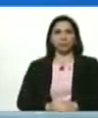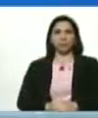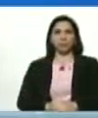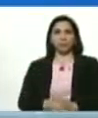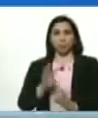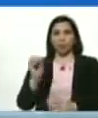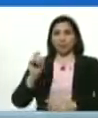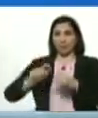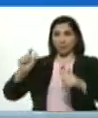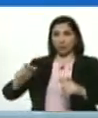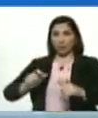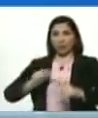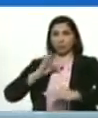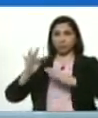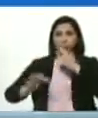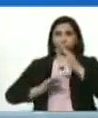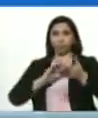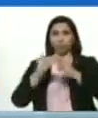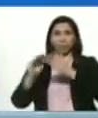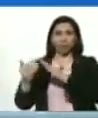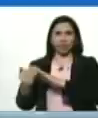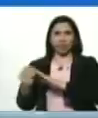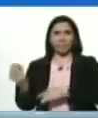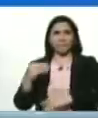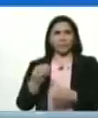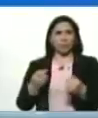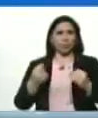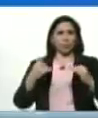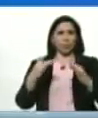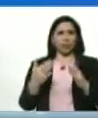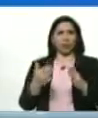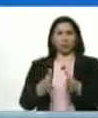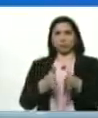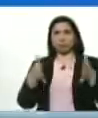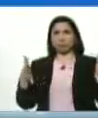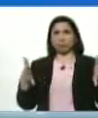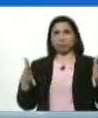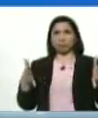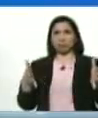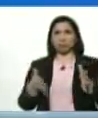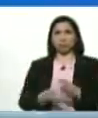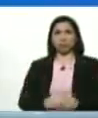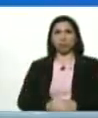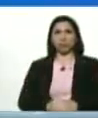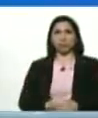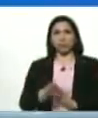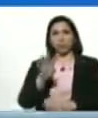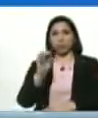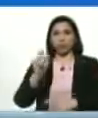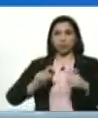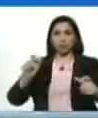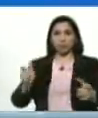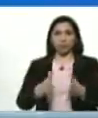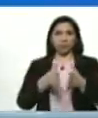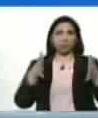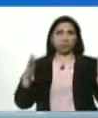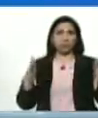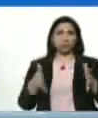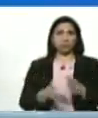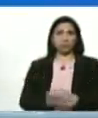es uno de los números más altos que hemos tenido antes 40 casos